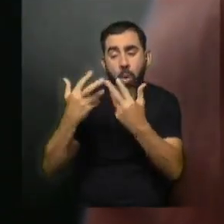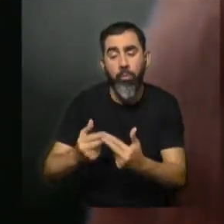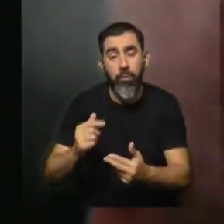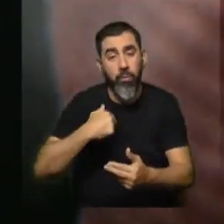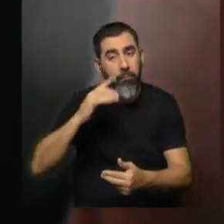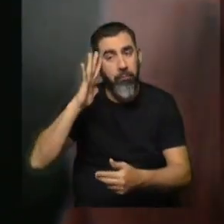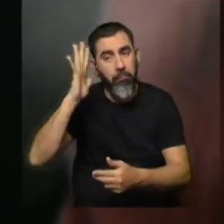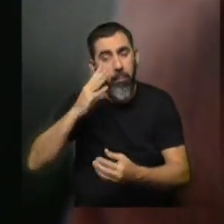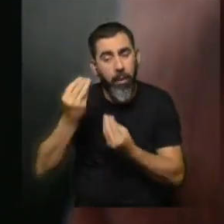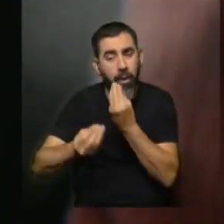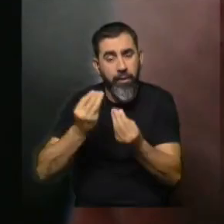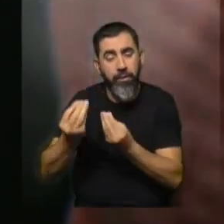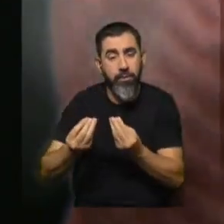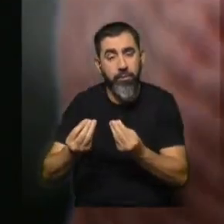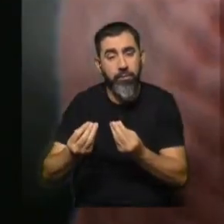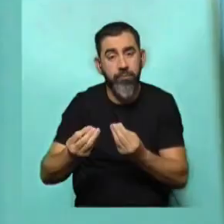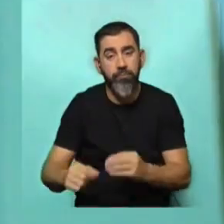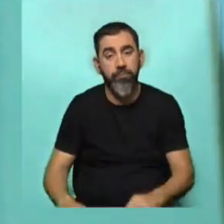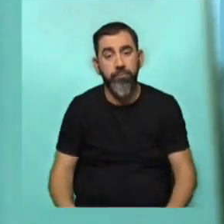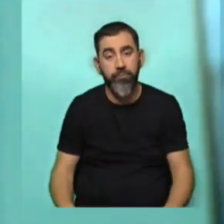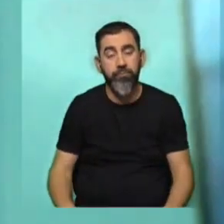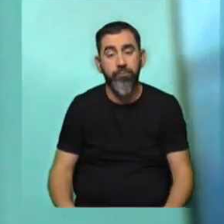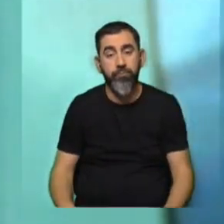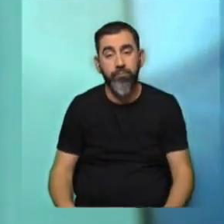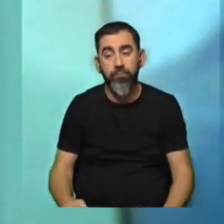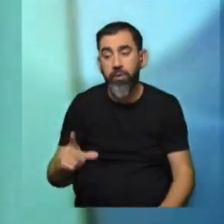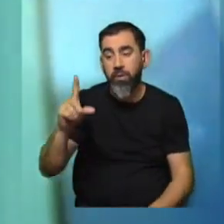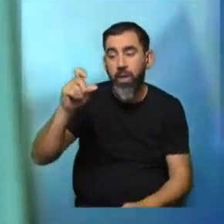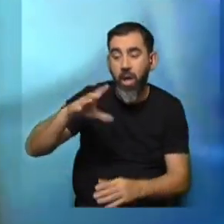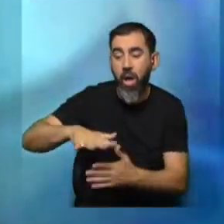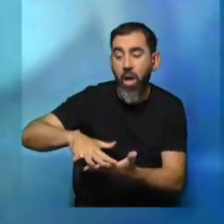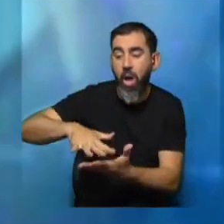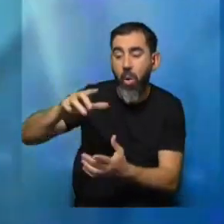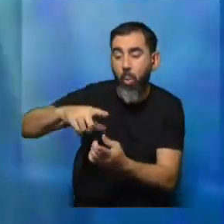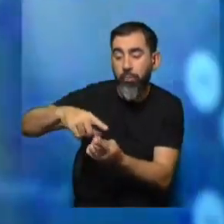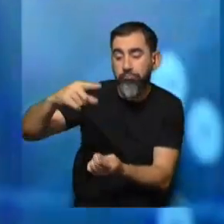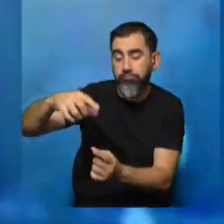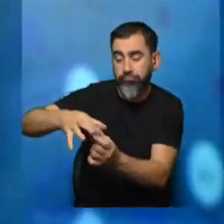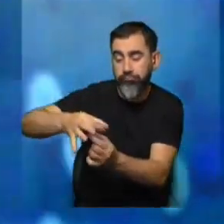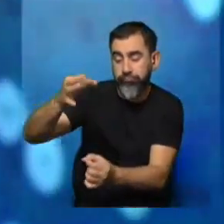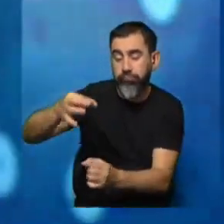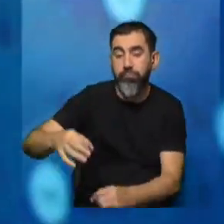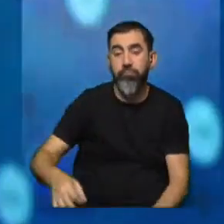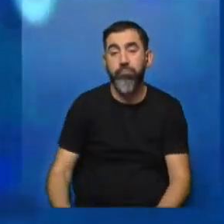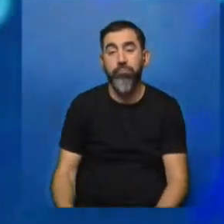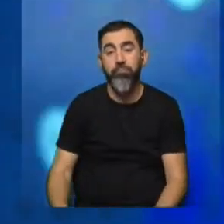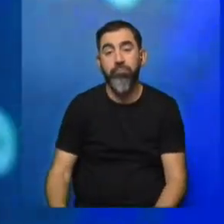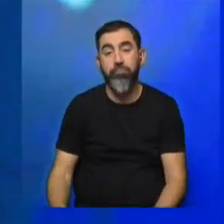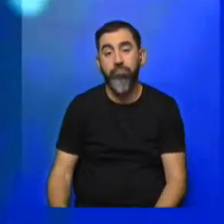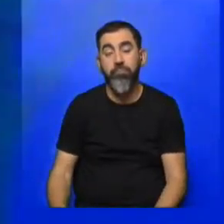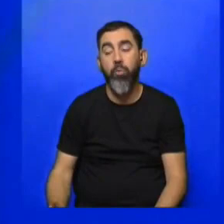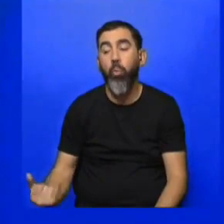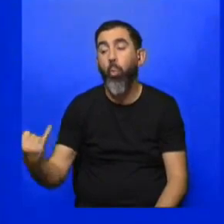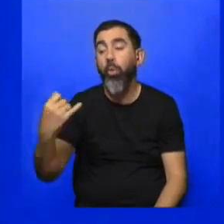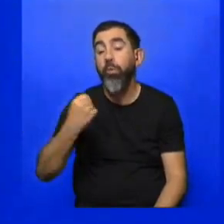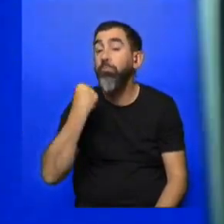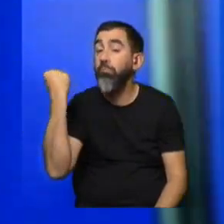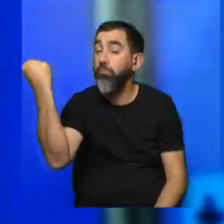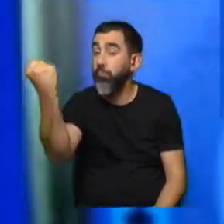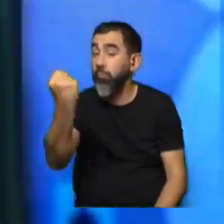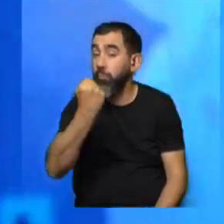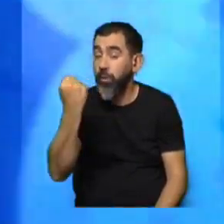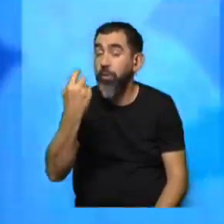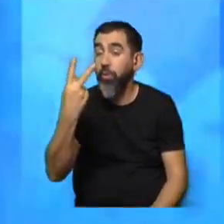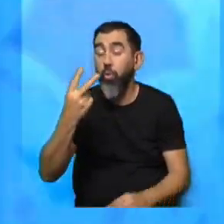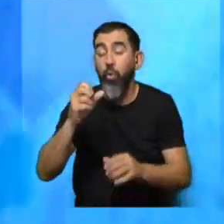ocurrido, cómo podía ser algo que viera, bueno, cuánta agua hay acumulada en un recipiente, ¿no? Sí, bueno, nos contaba Sebastián de la importancia de estas